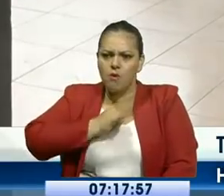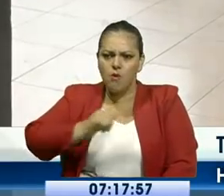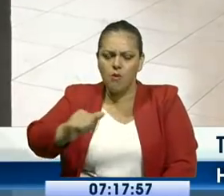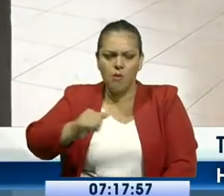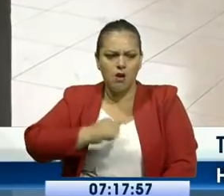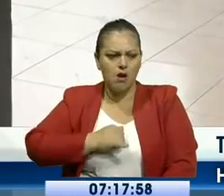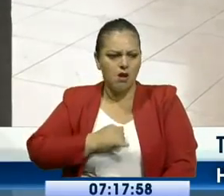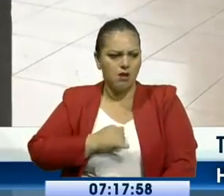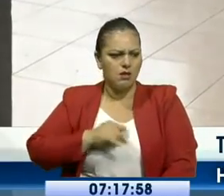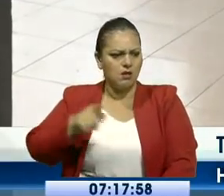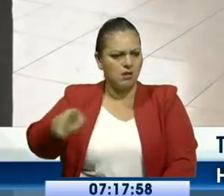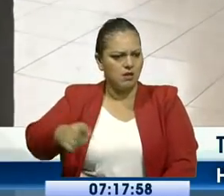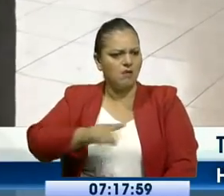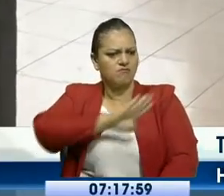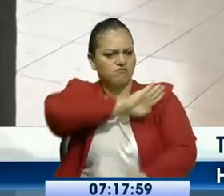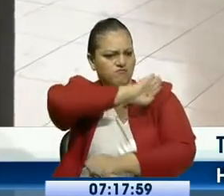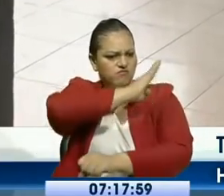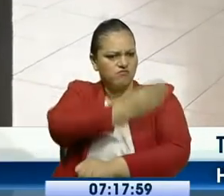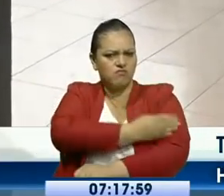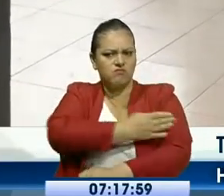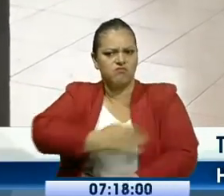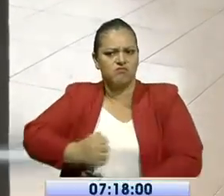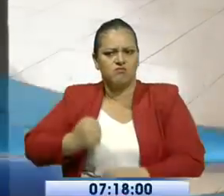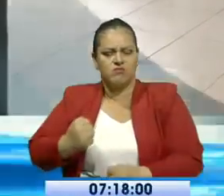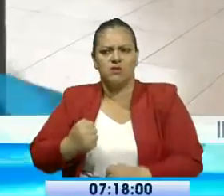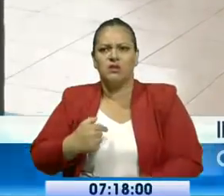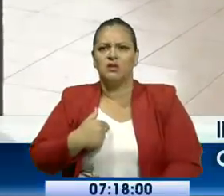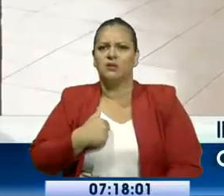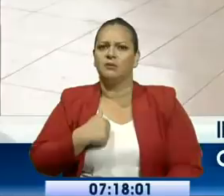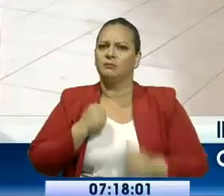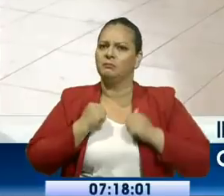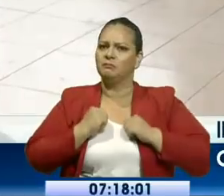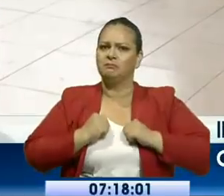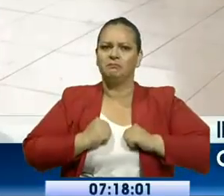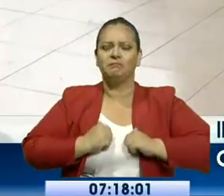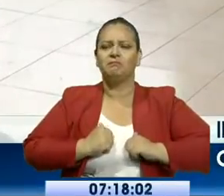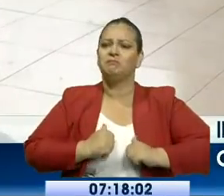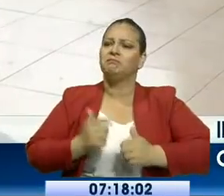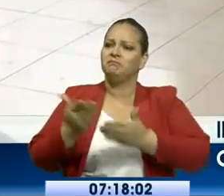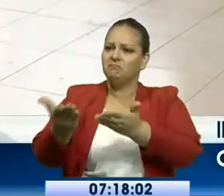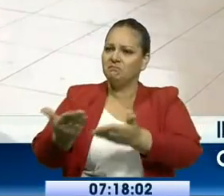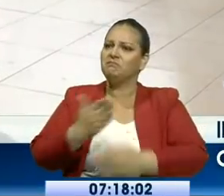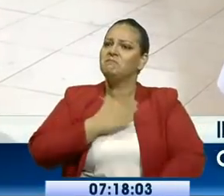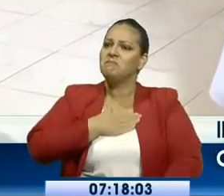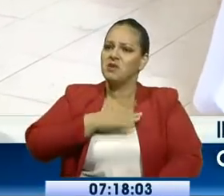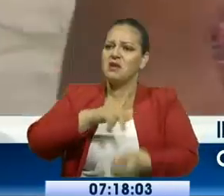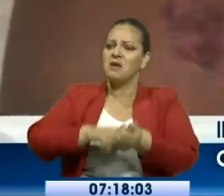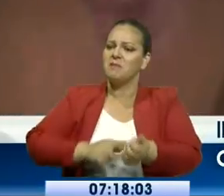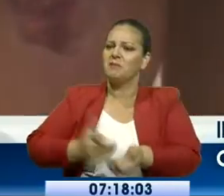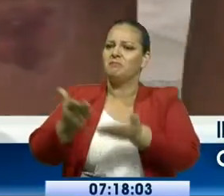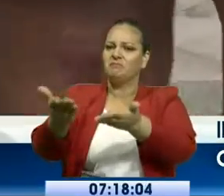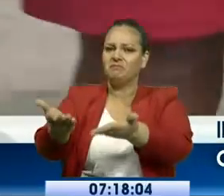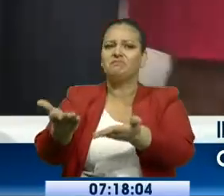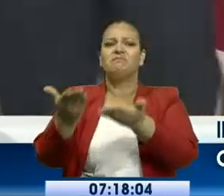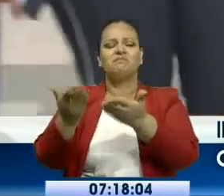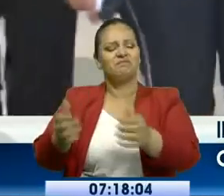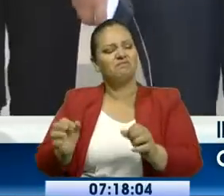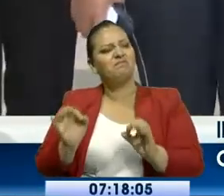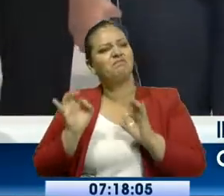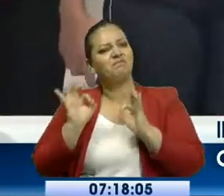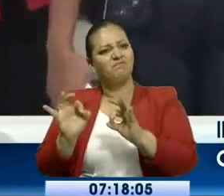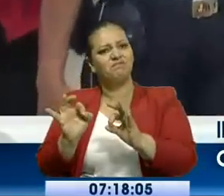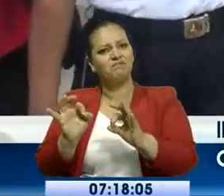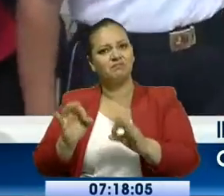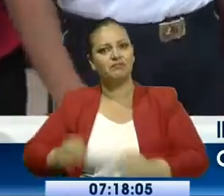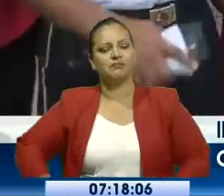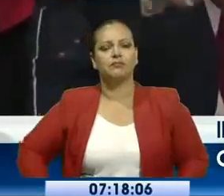lo que ella hizo. Yo en este momento me siento muy, muy orgullosa de mi hermano. Gracias. Con esta